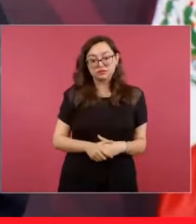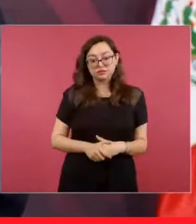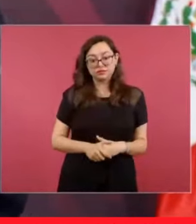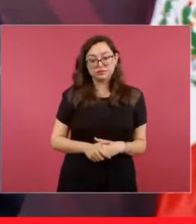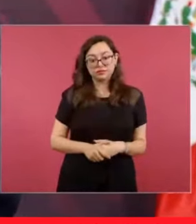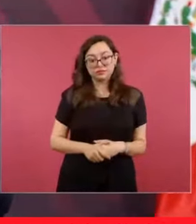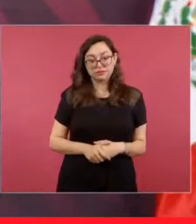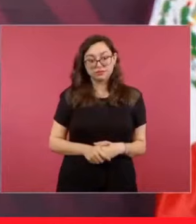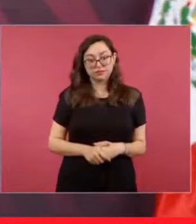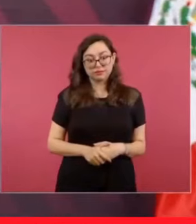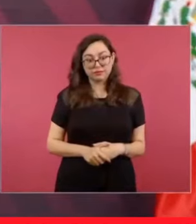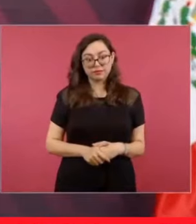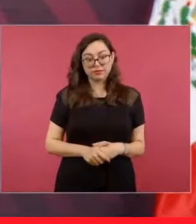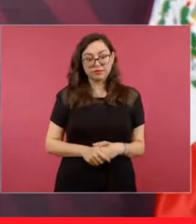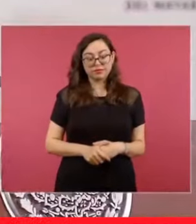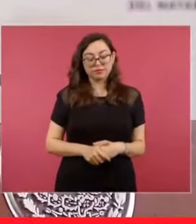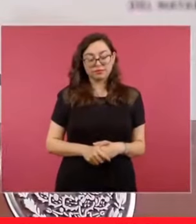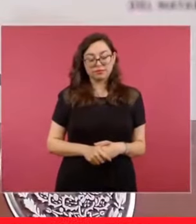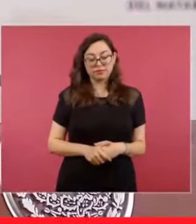idea